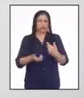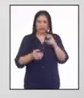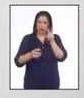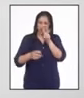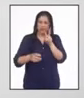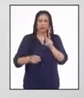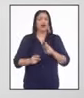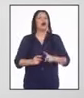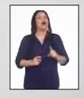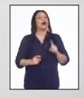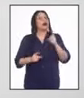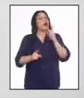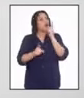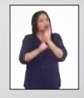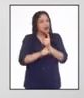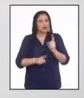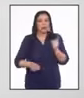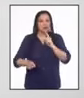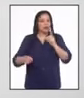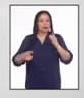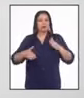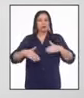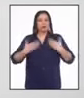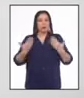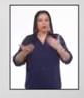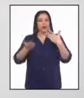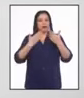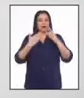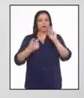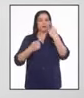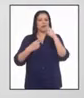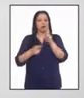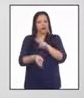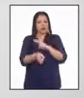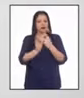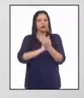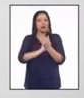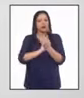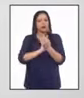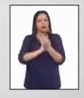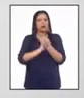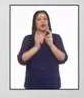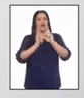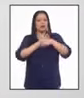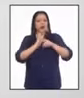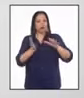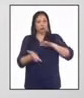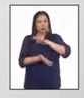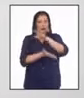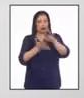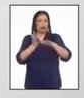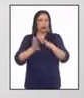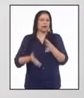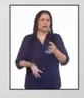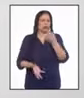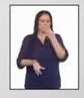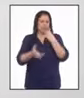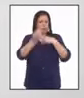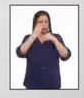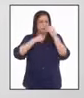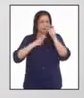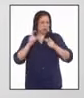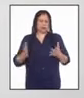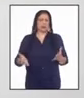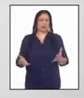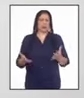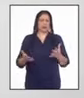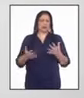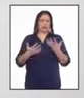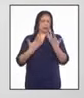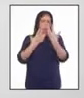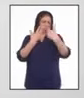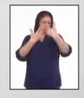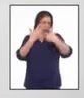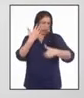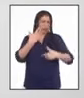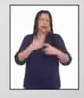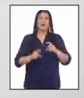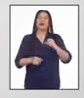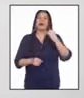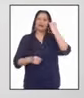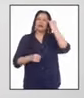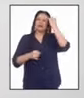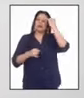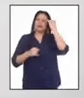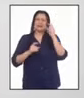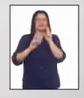Exactamente. No se puede hablar de reciclaje primero y luego mezclarlo con la alimentación, porque sus